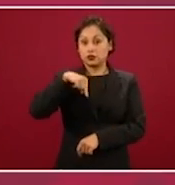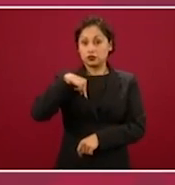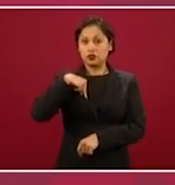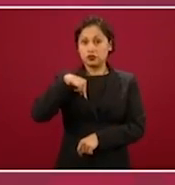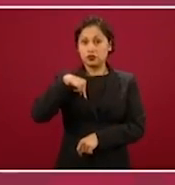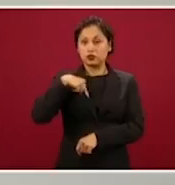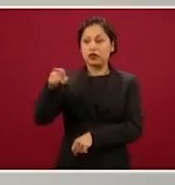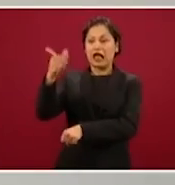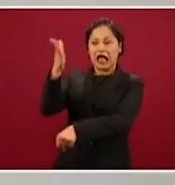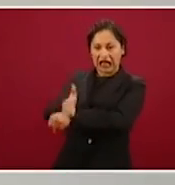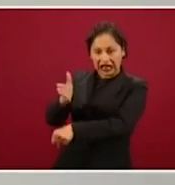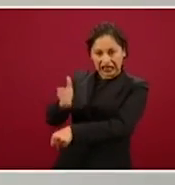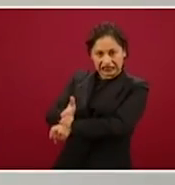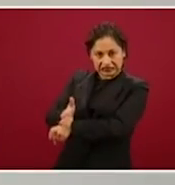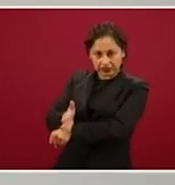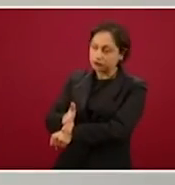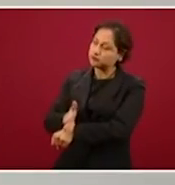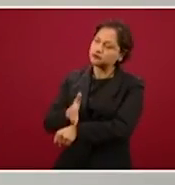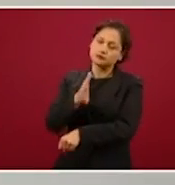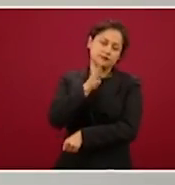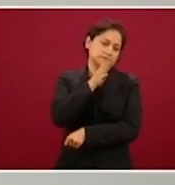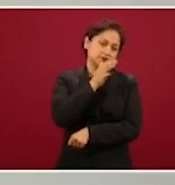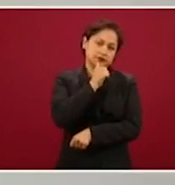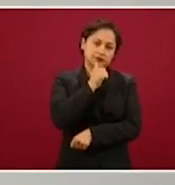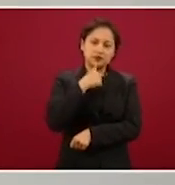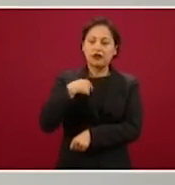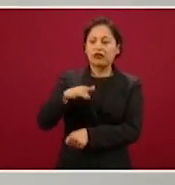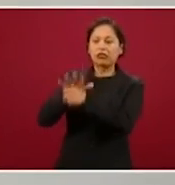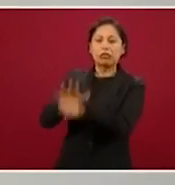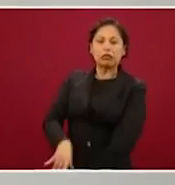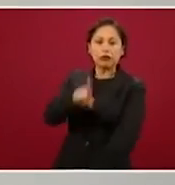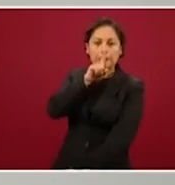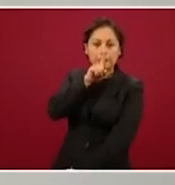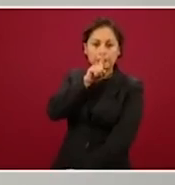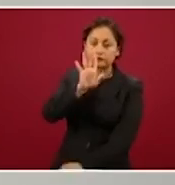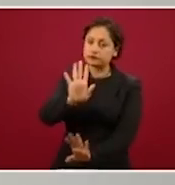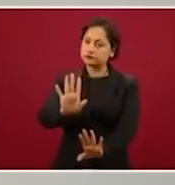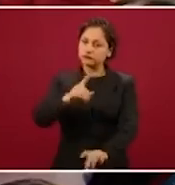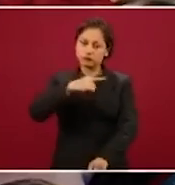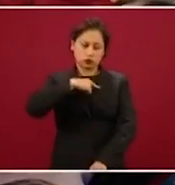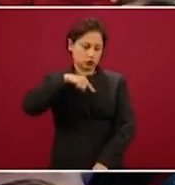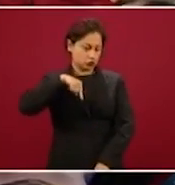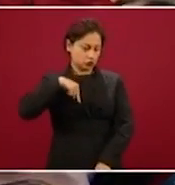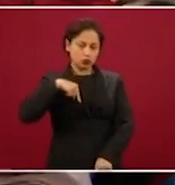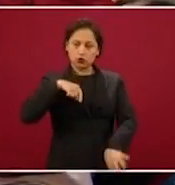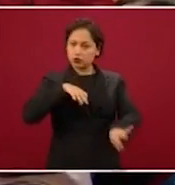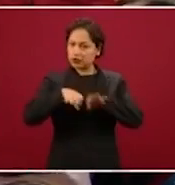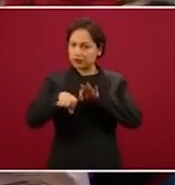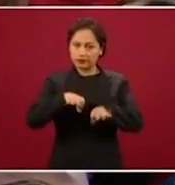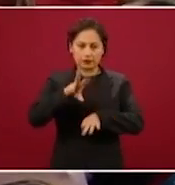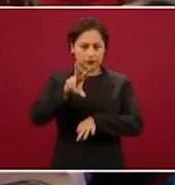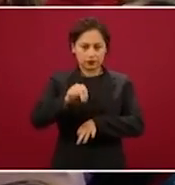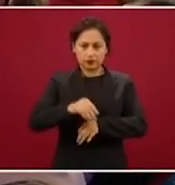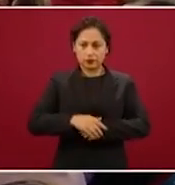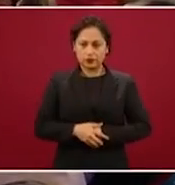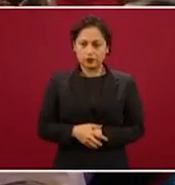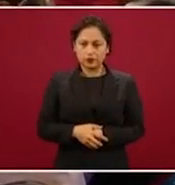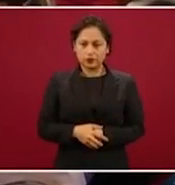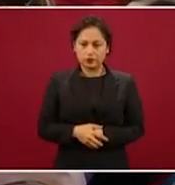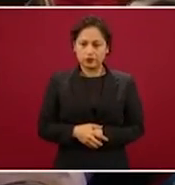castigar a nadie, reprimir a nadie, no es ese nuestro trabajo.